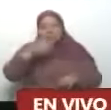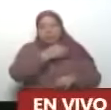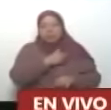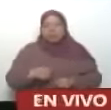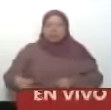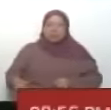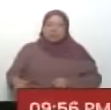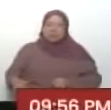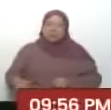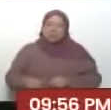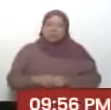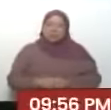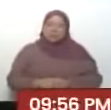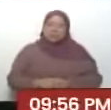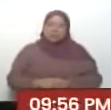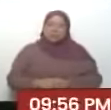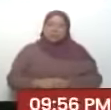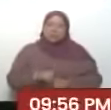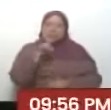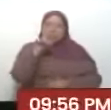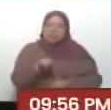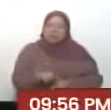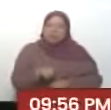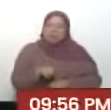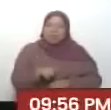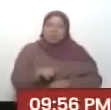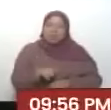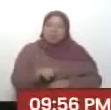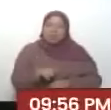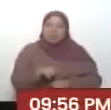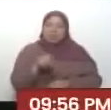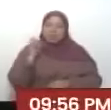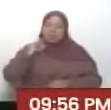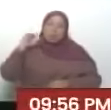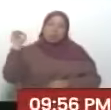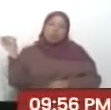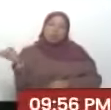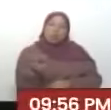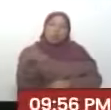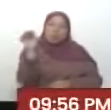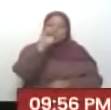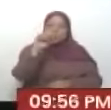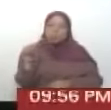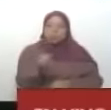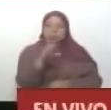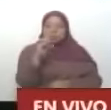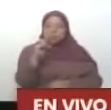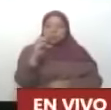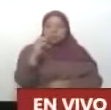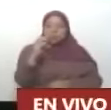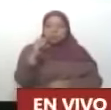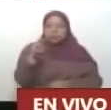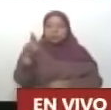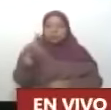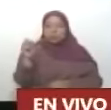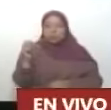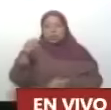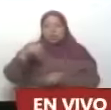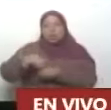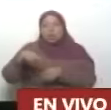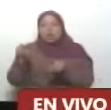presidente. Venimos llegando también desde el Socorro, Estado Guárico. Ajá. Ya la tierra de William Lara. Nosotros votamos